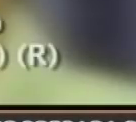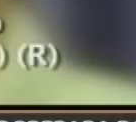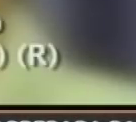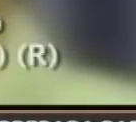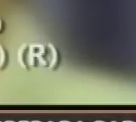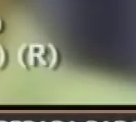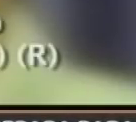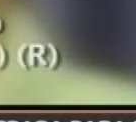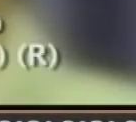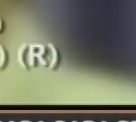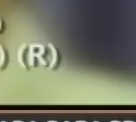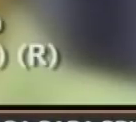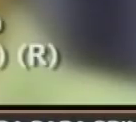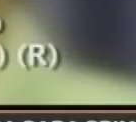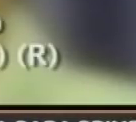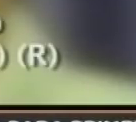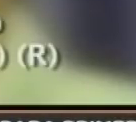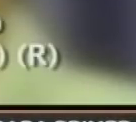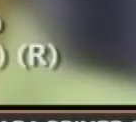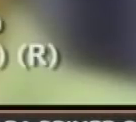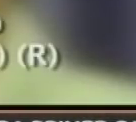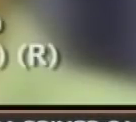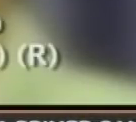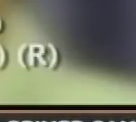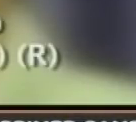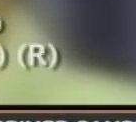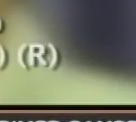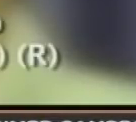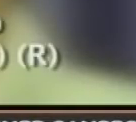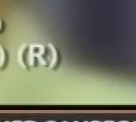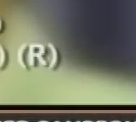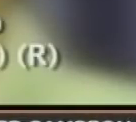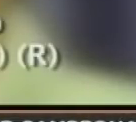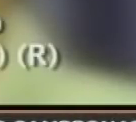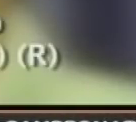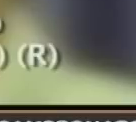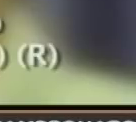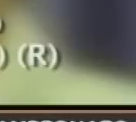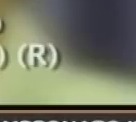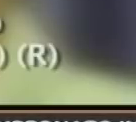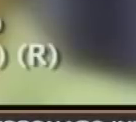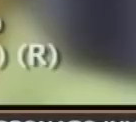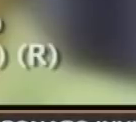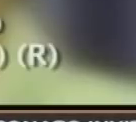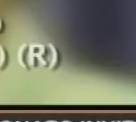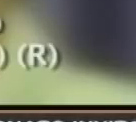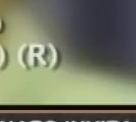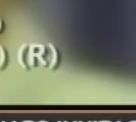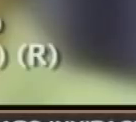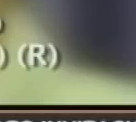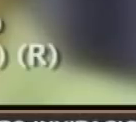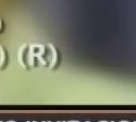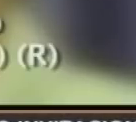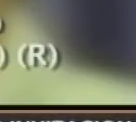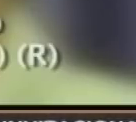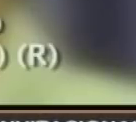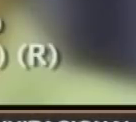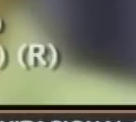Ellos están manejando siempre los mismos esquemas antiguos y ellos no se están dando cuenta aquí que Estados Unidos